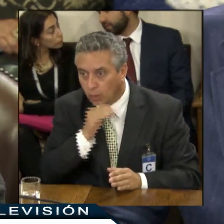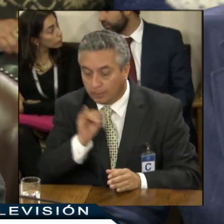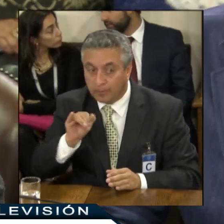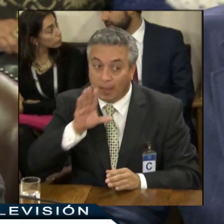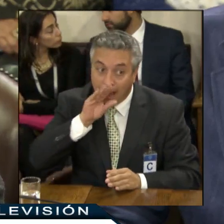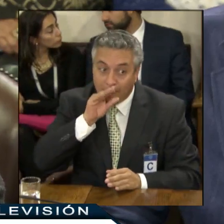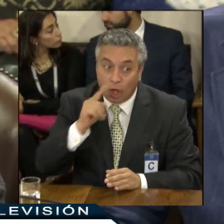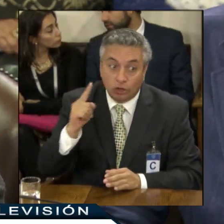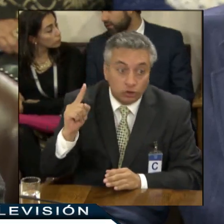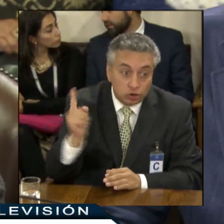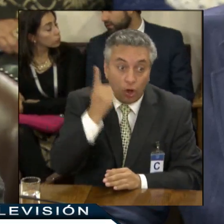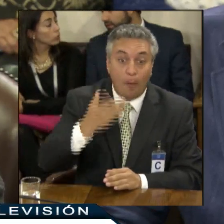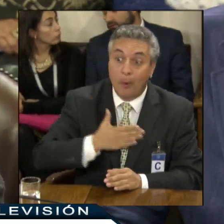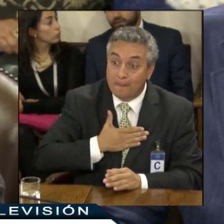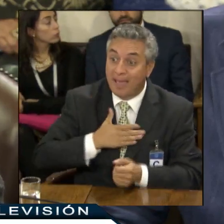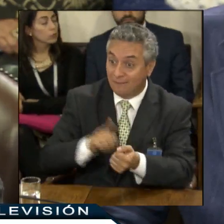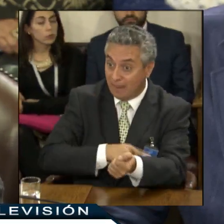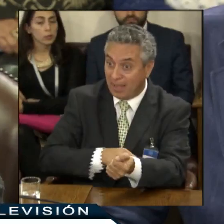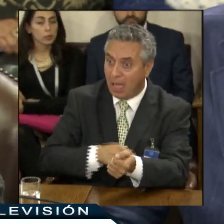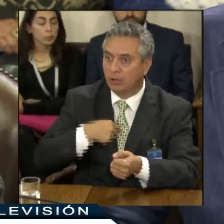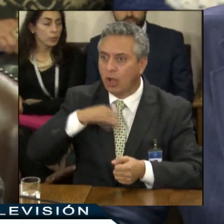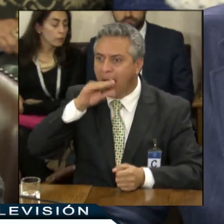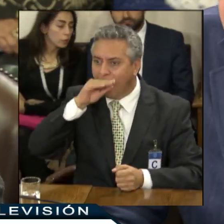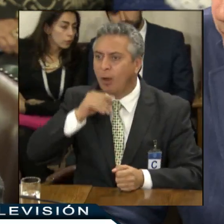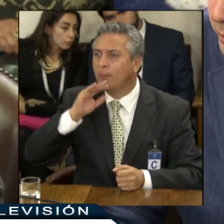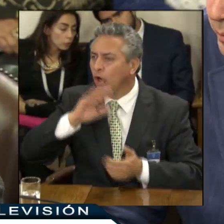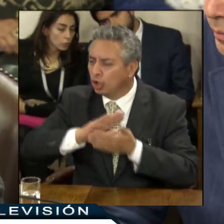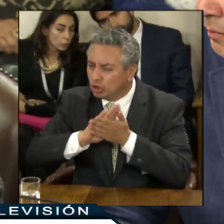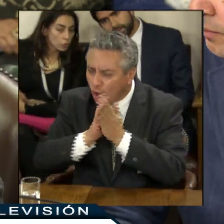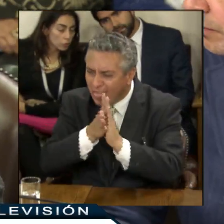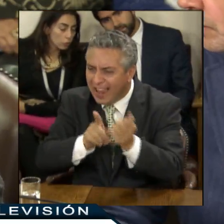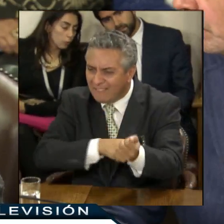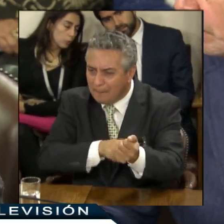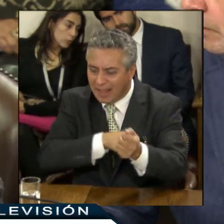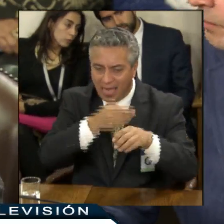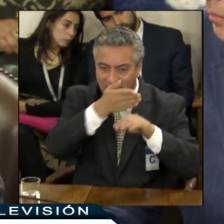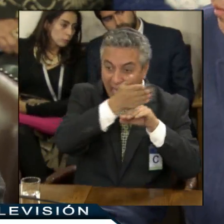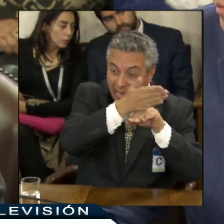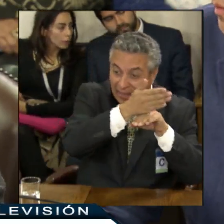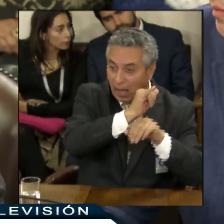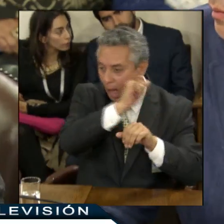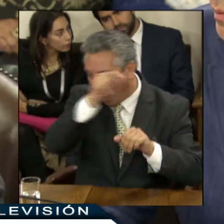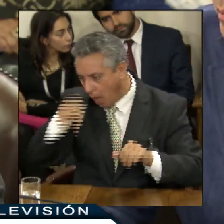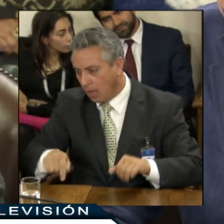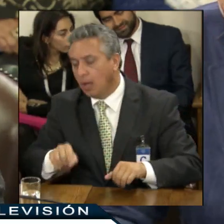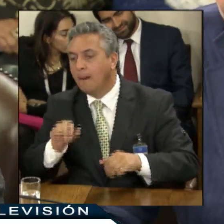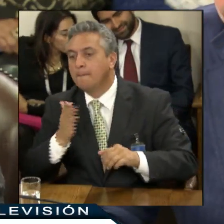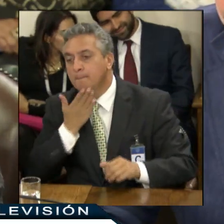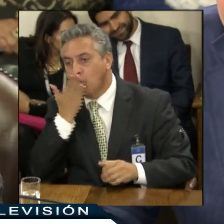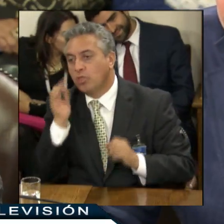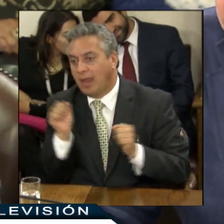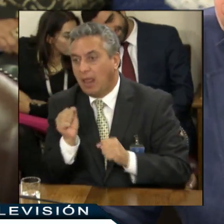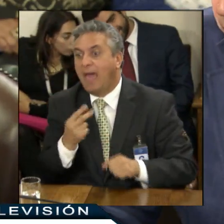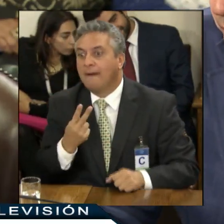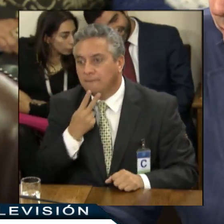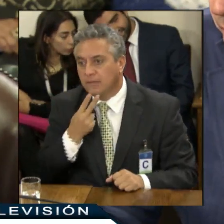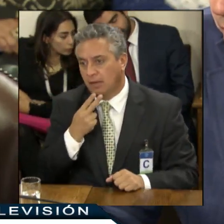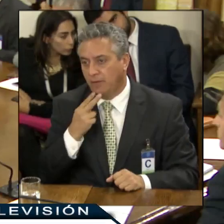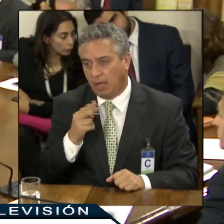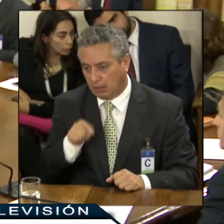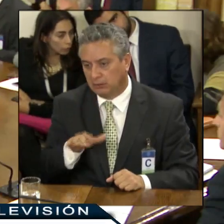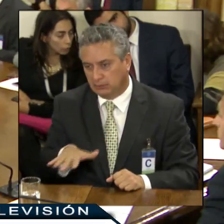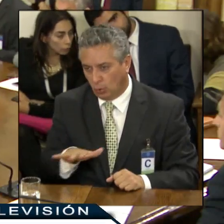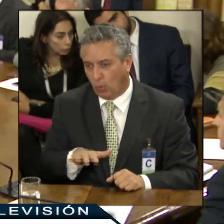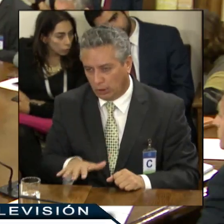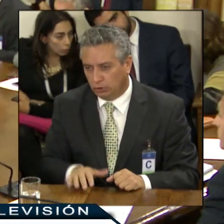hablo no solo por mi familia hablo por todas las familias de arica puntaarena que viven esta situación gracias